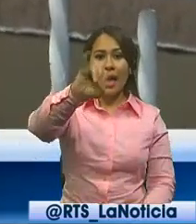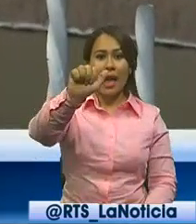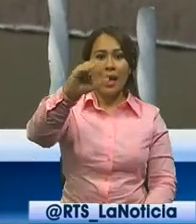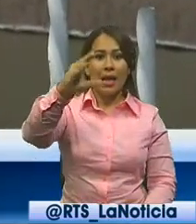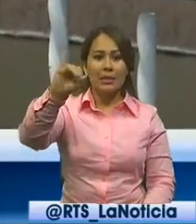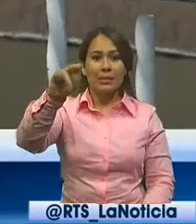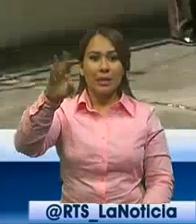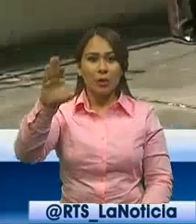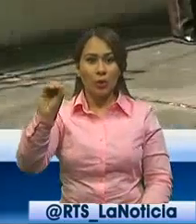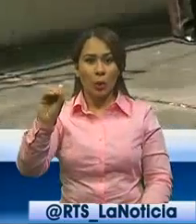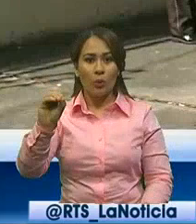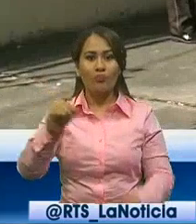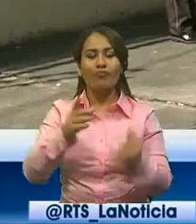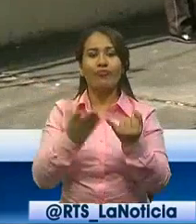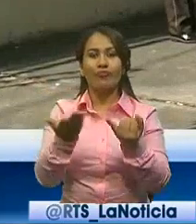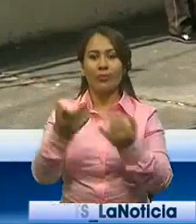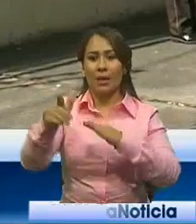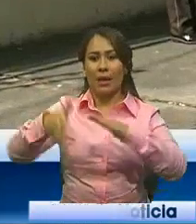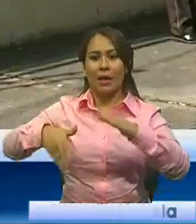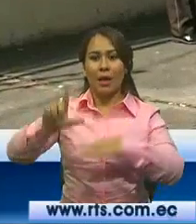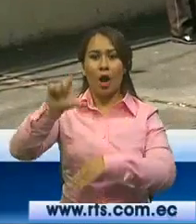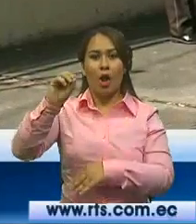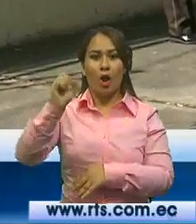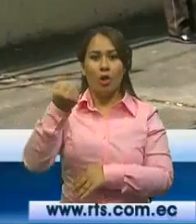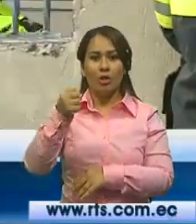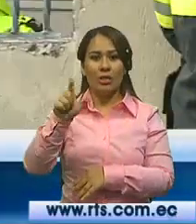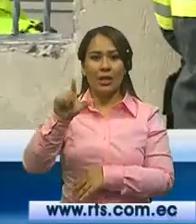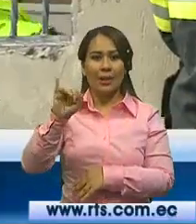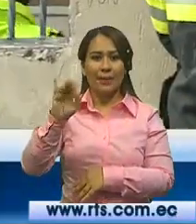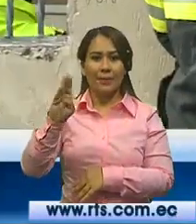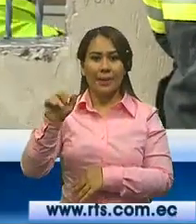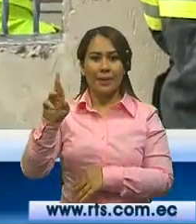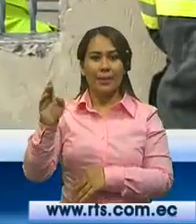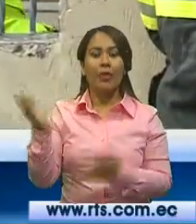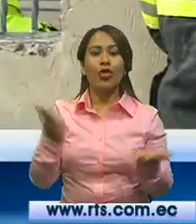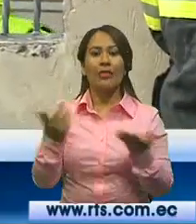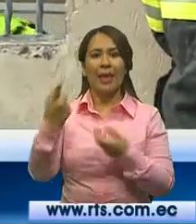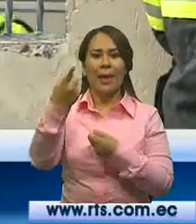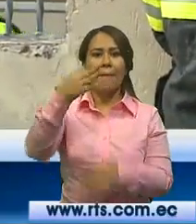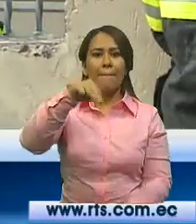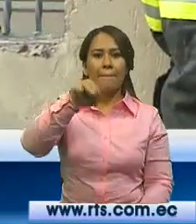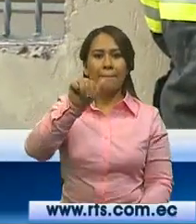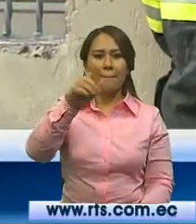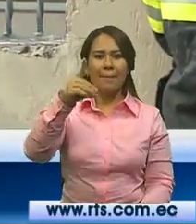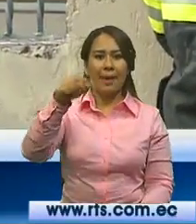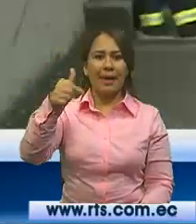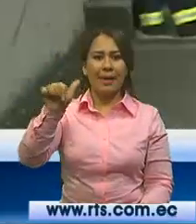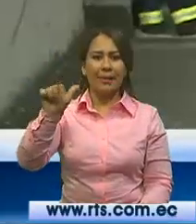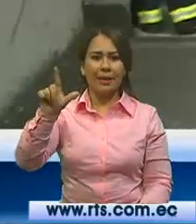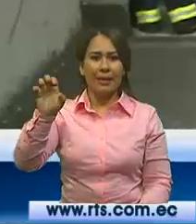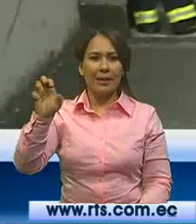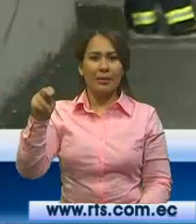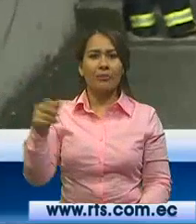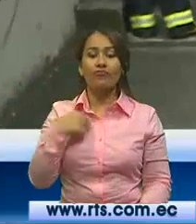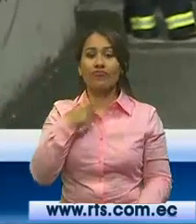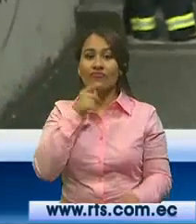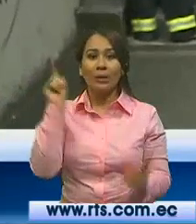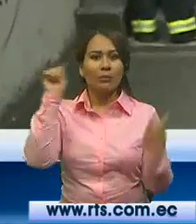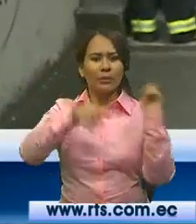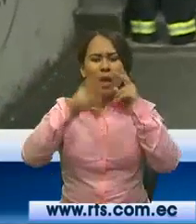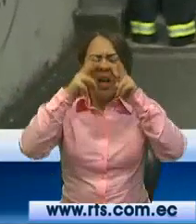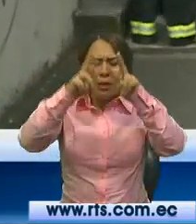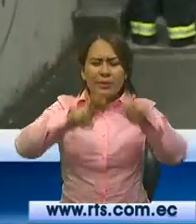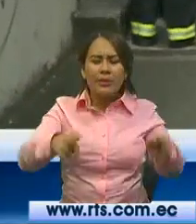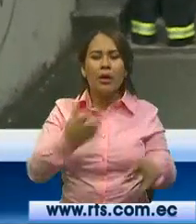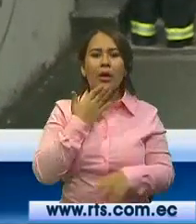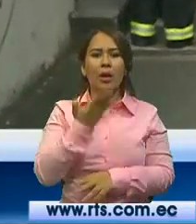calles Jacinto Coyahuasi y Los Libertadores, sector de La Magdalena. Hasta la vivienda ingresó personal del Departamento de Investigación de Incendios del Cuerpo